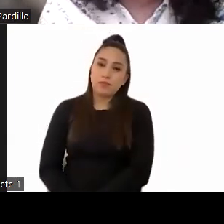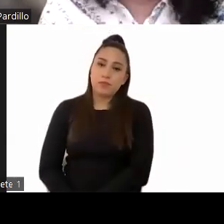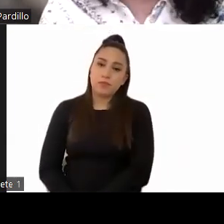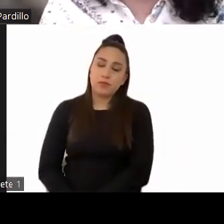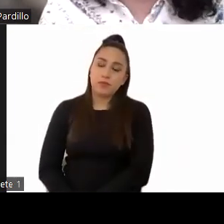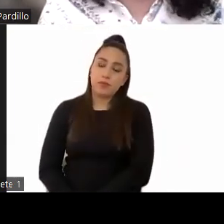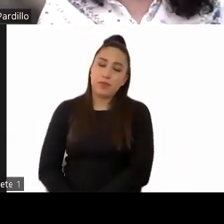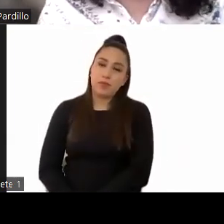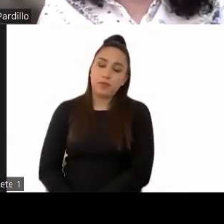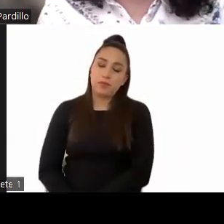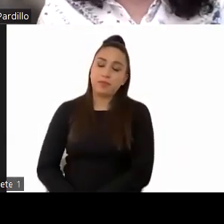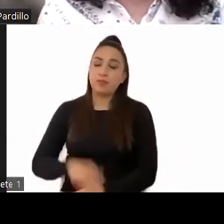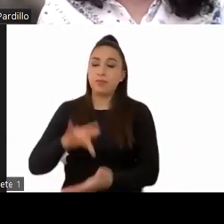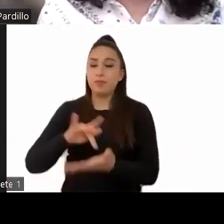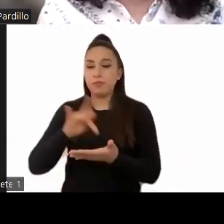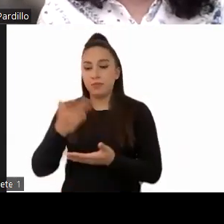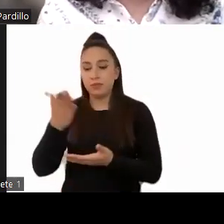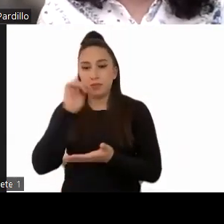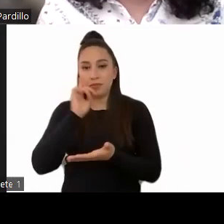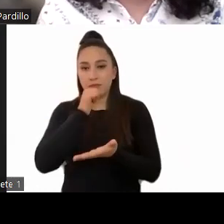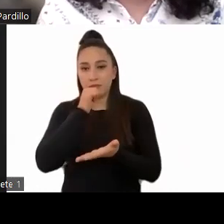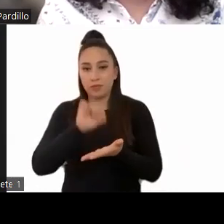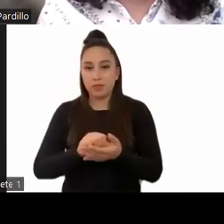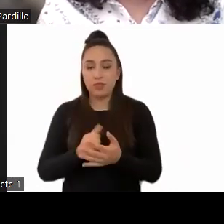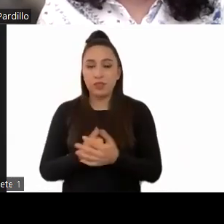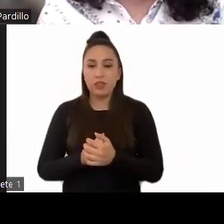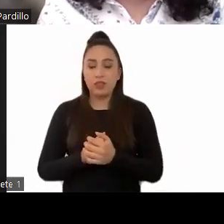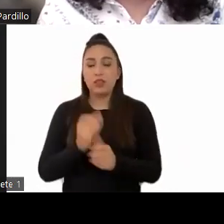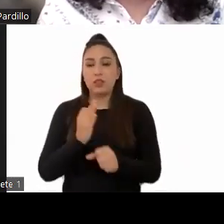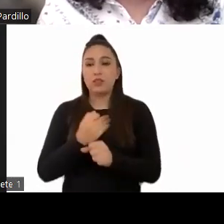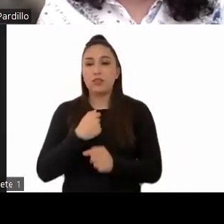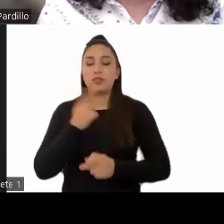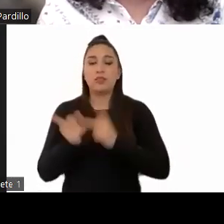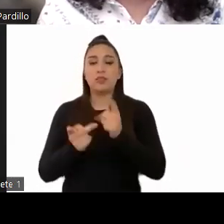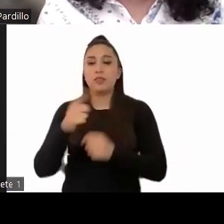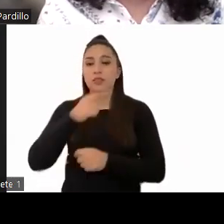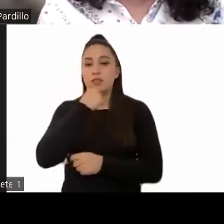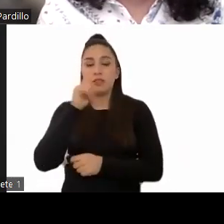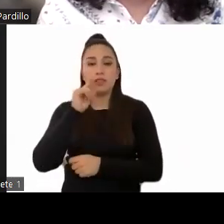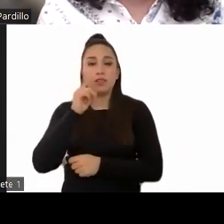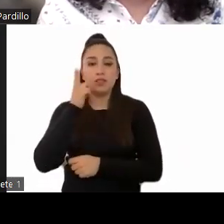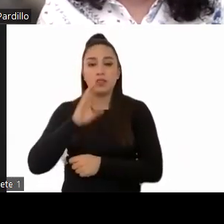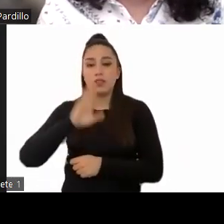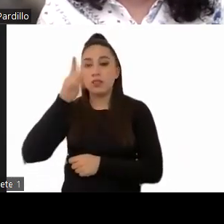Gracias, diputada Frida. ¿Alguna diputada o diputado desea intervenir?